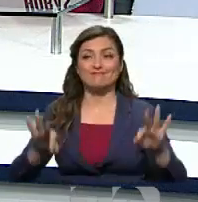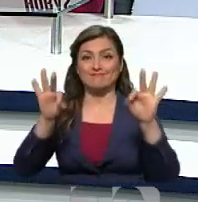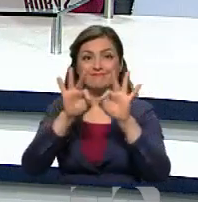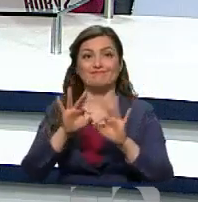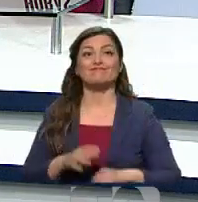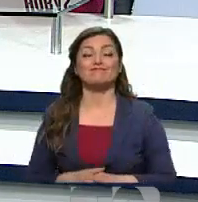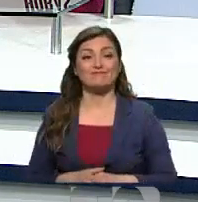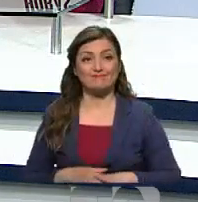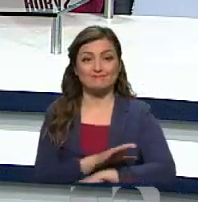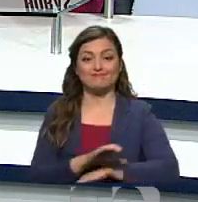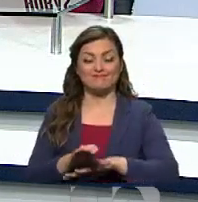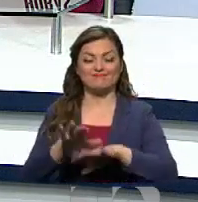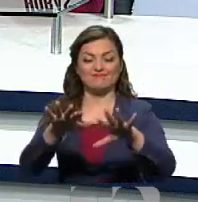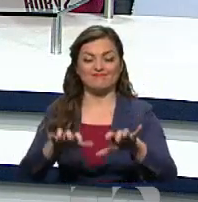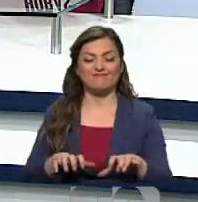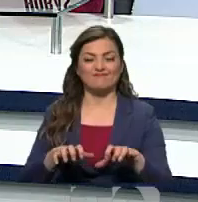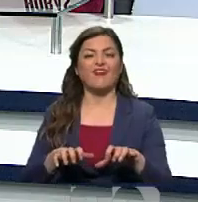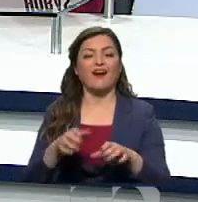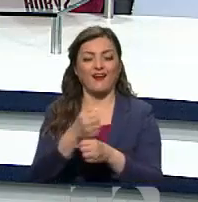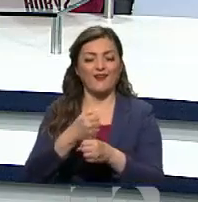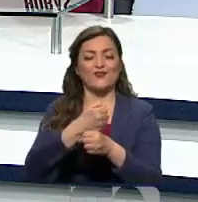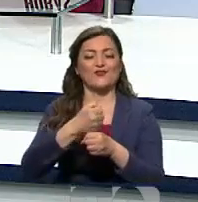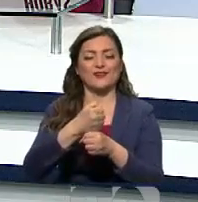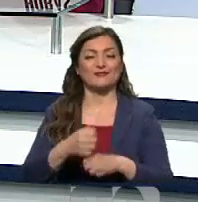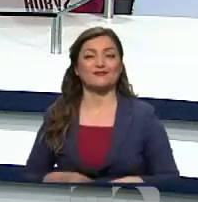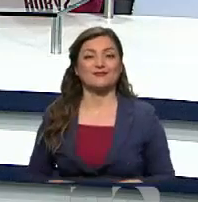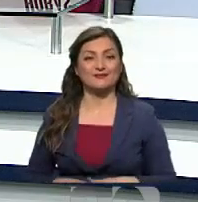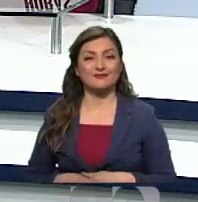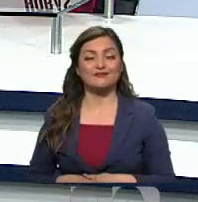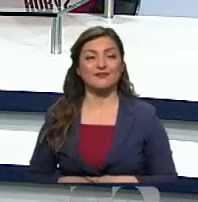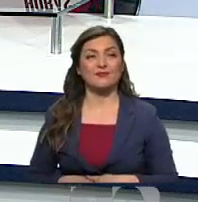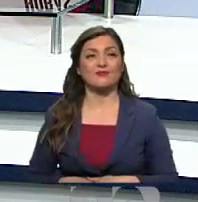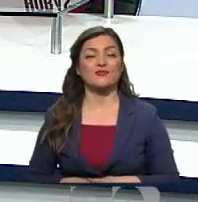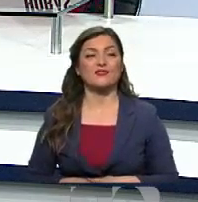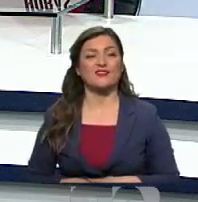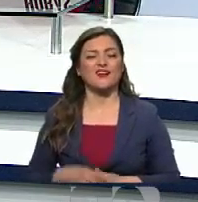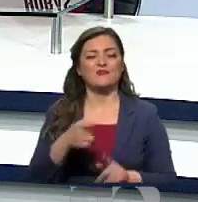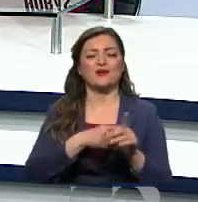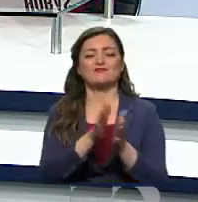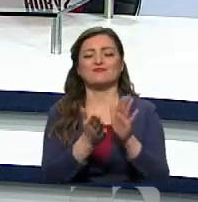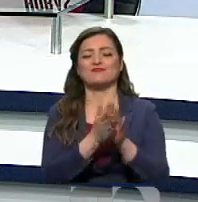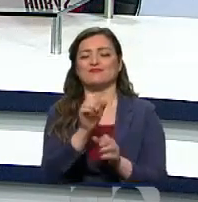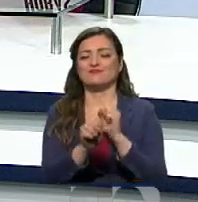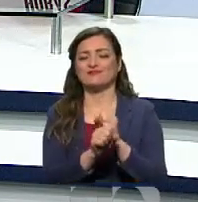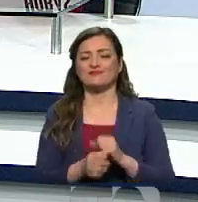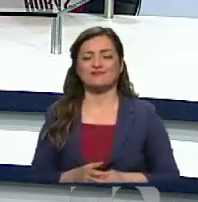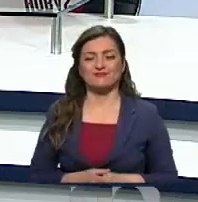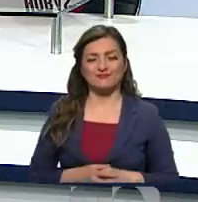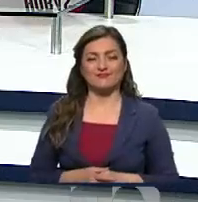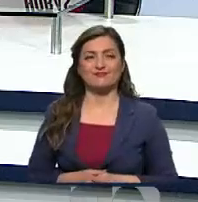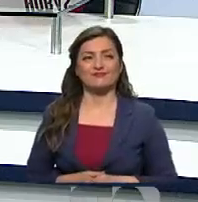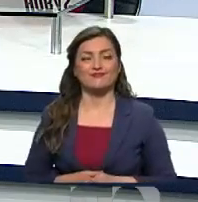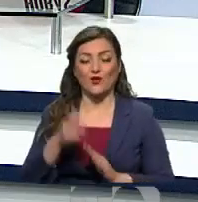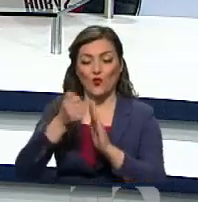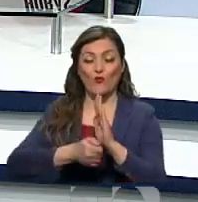sector caficultor. Nos referimos a la Taza Dorada edición 2021. Y se realizará en noviembre de este año y contará con la presencia